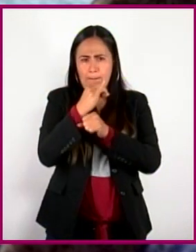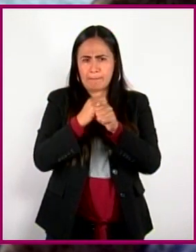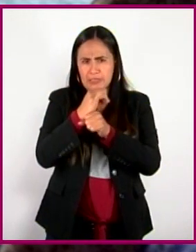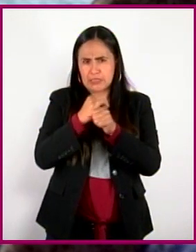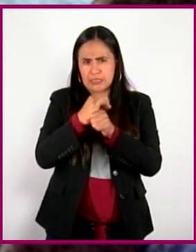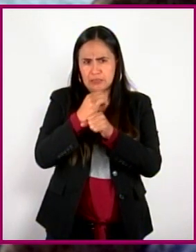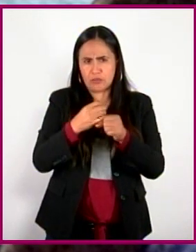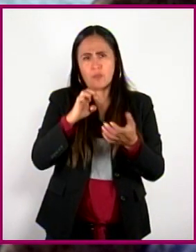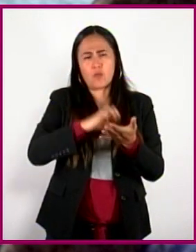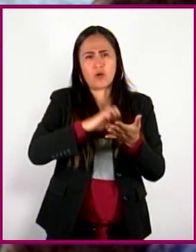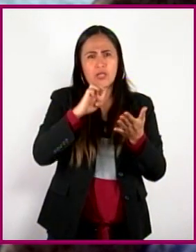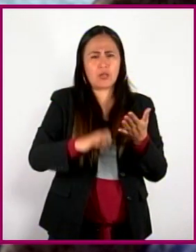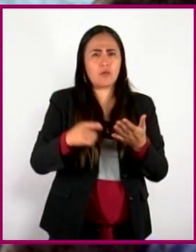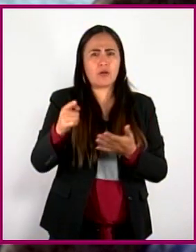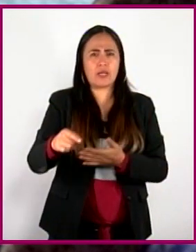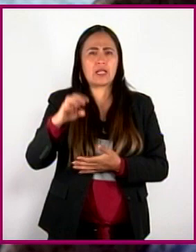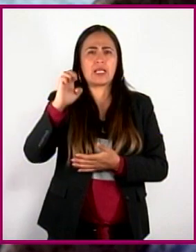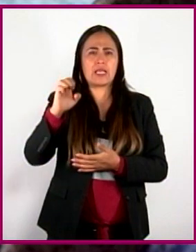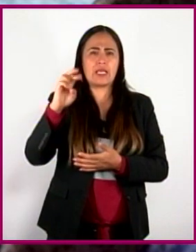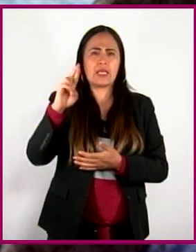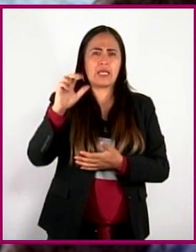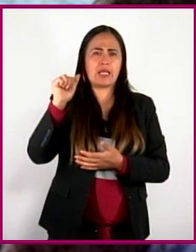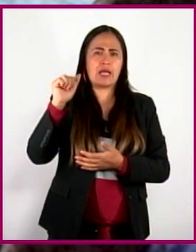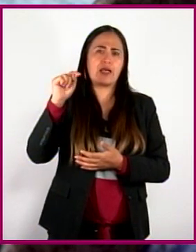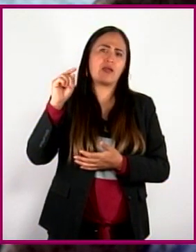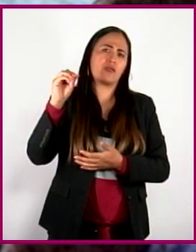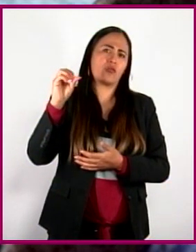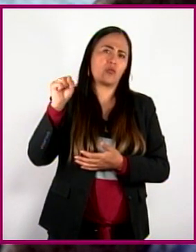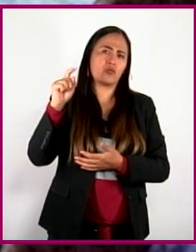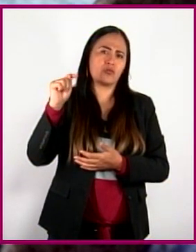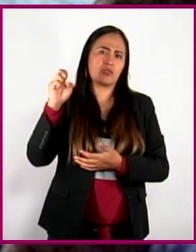investigaciones. Tal es el caso de Eratóstenes.